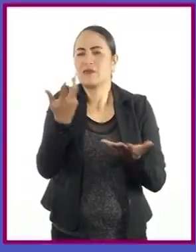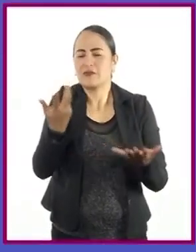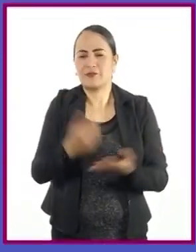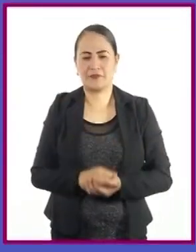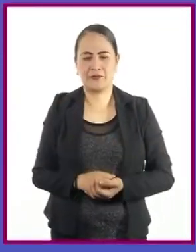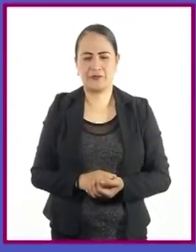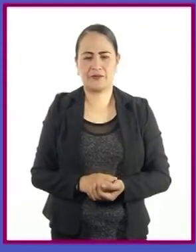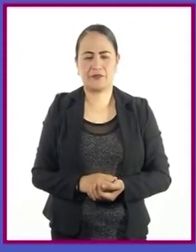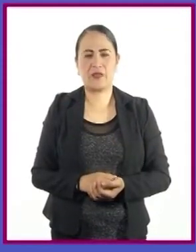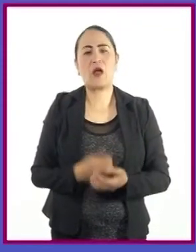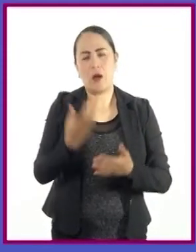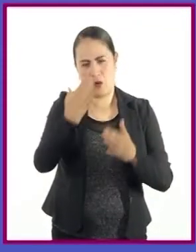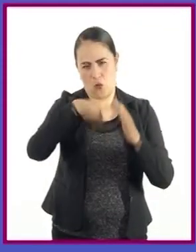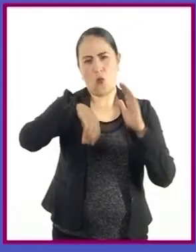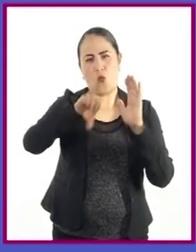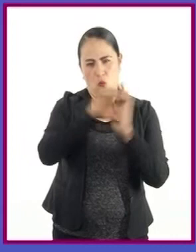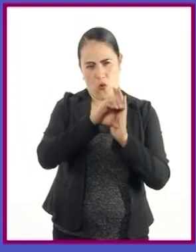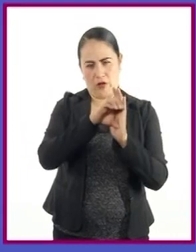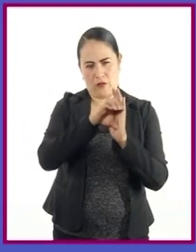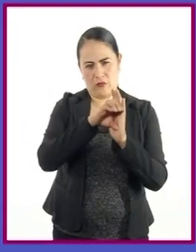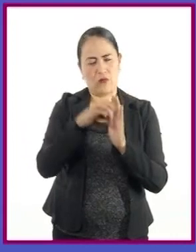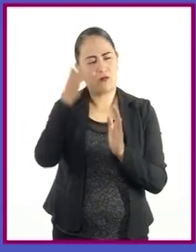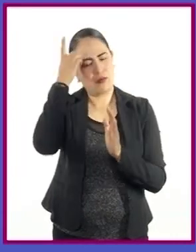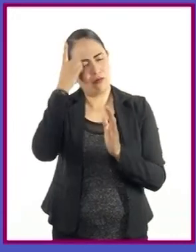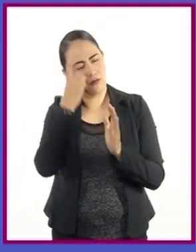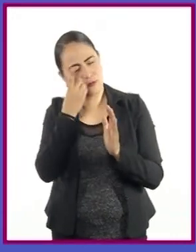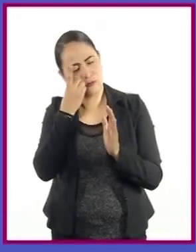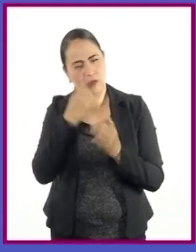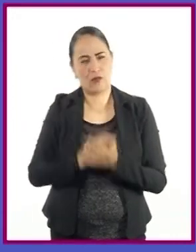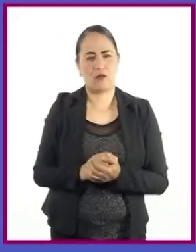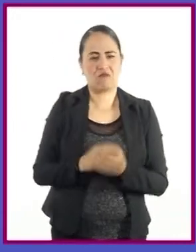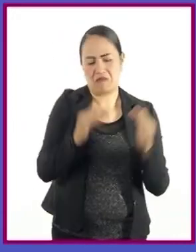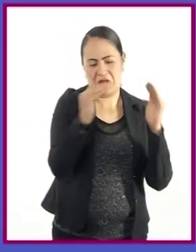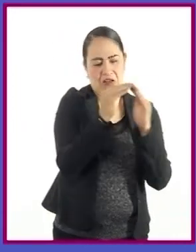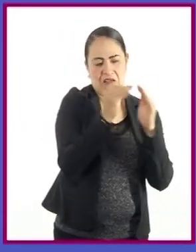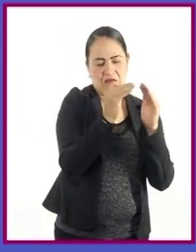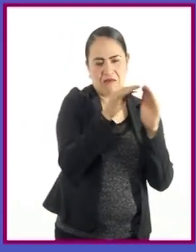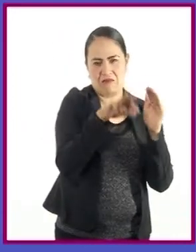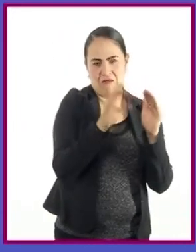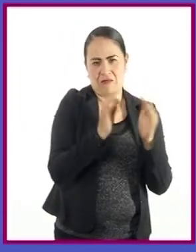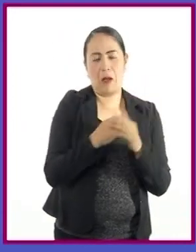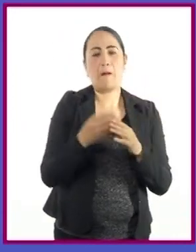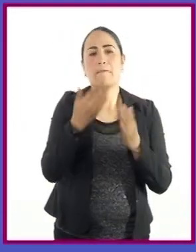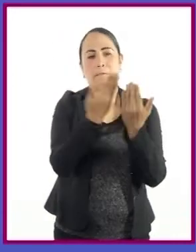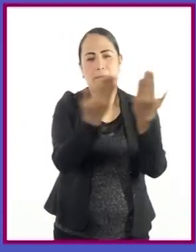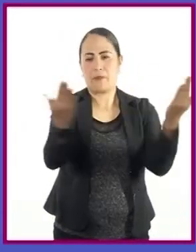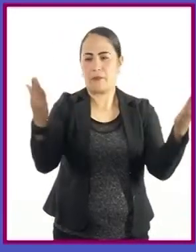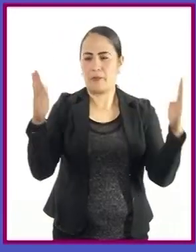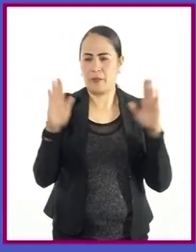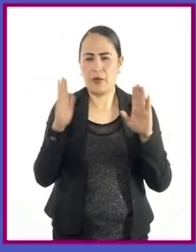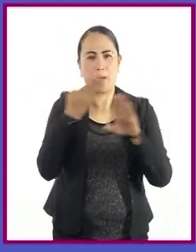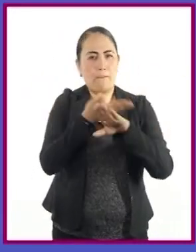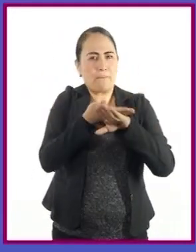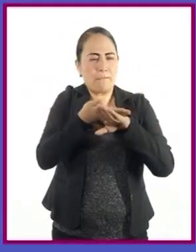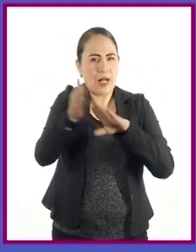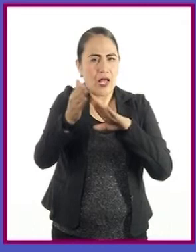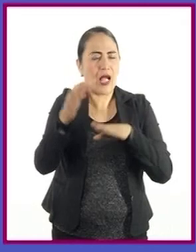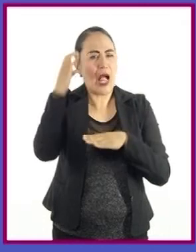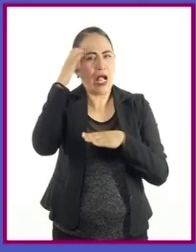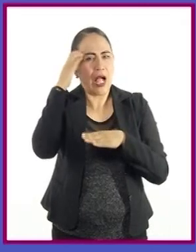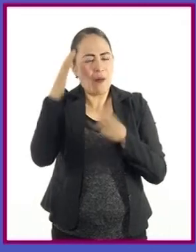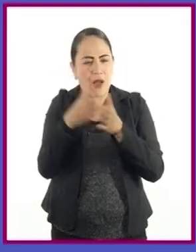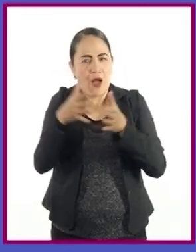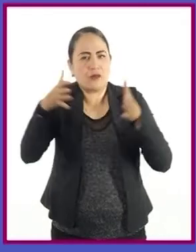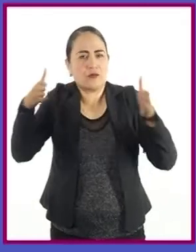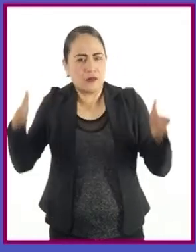pondría habitación, recámara de una casa, paredes blancas, una cama